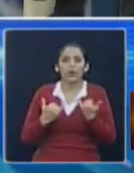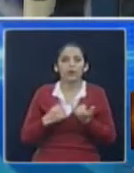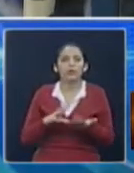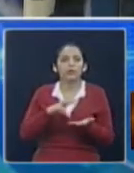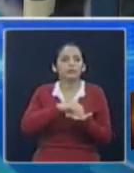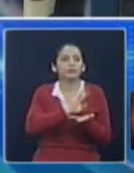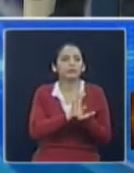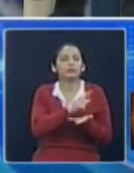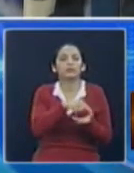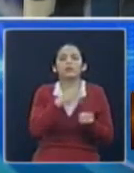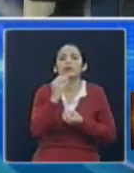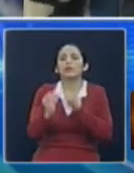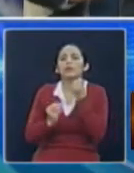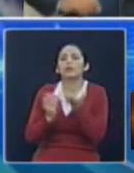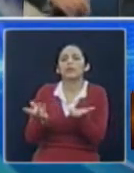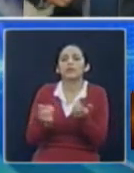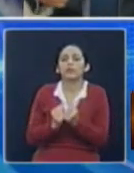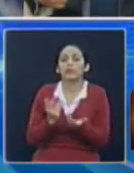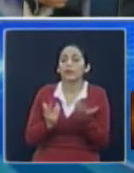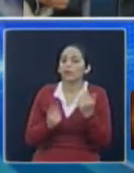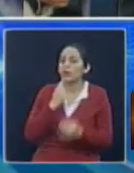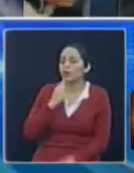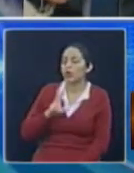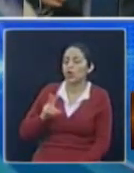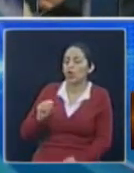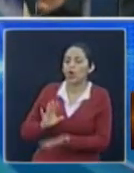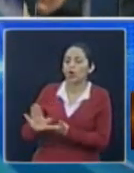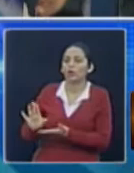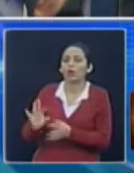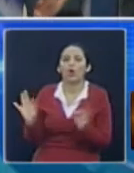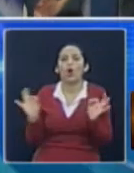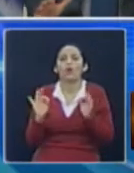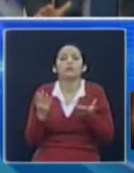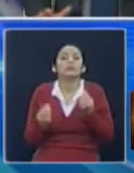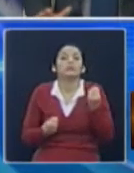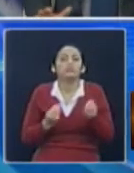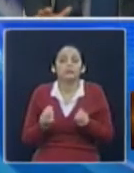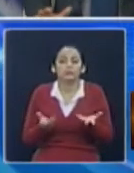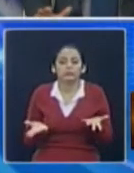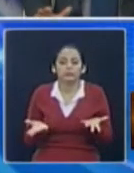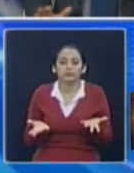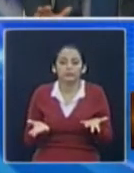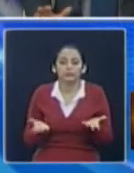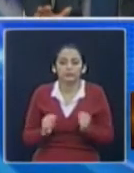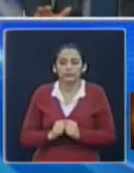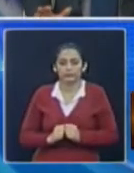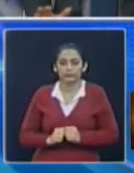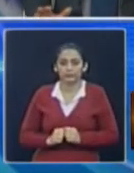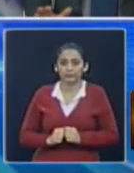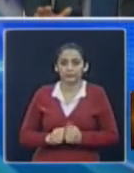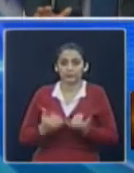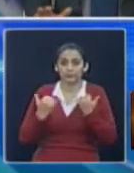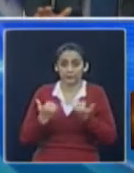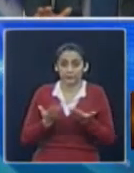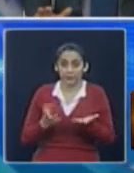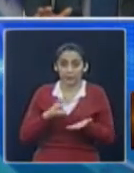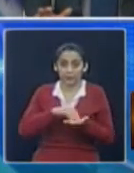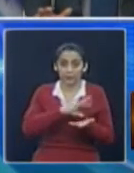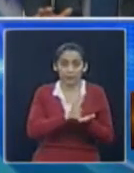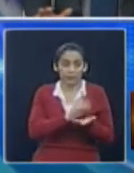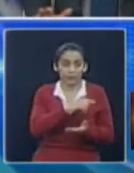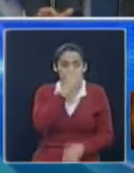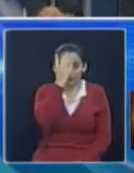Es decir, negar la petición y que el a fiscal... A ver, no. Si la Asamblea quiere votar la decisión, que la